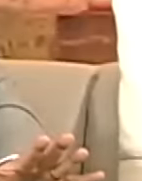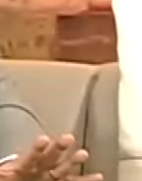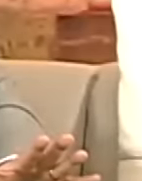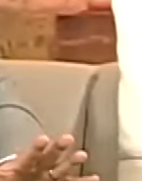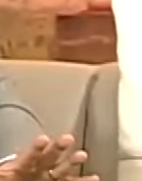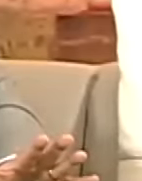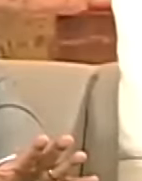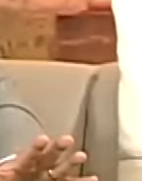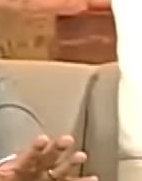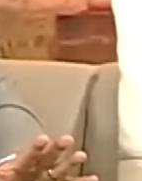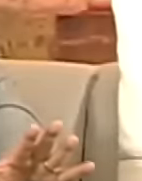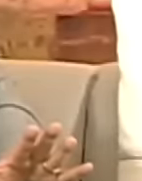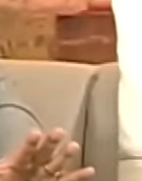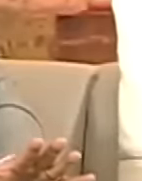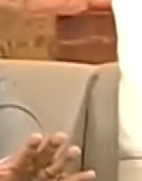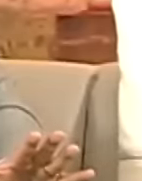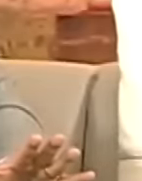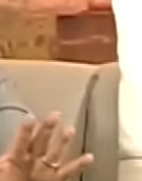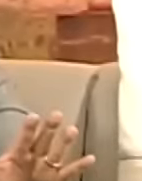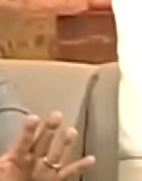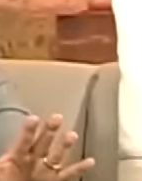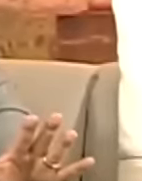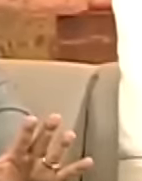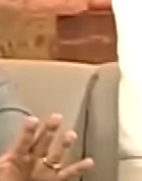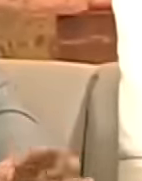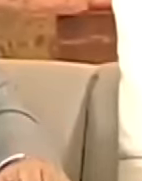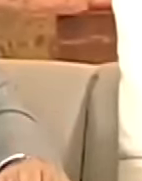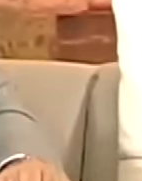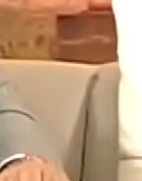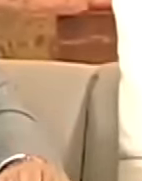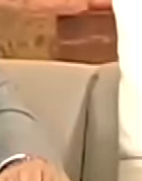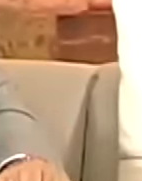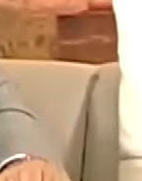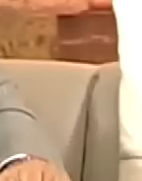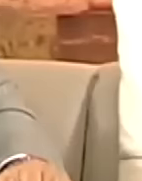revocatorio del 15 de agosto de 2004.